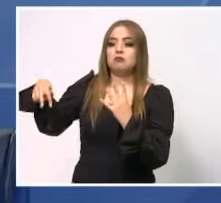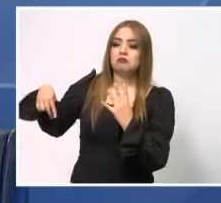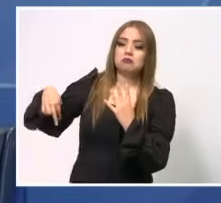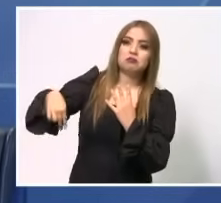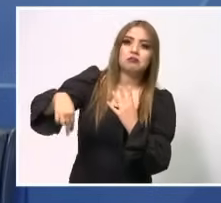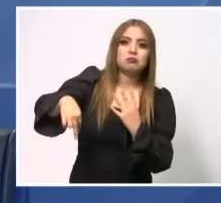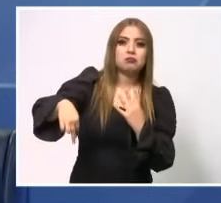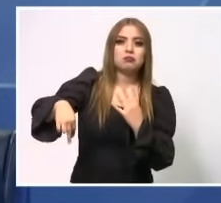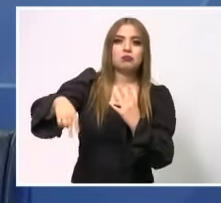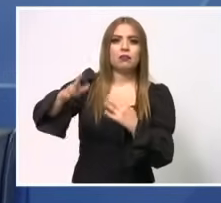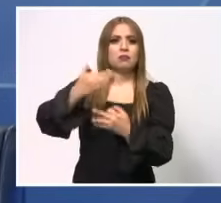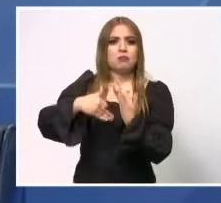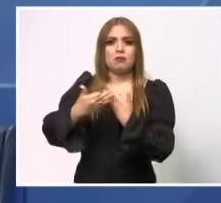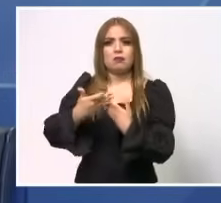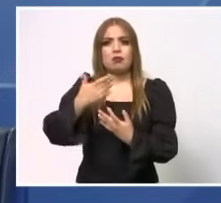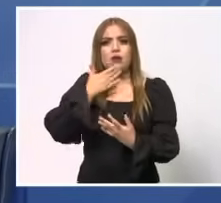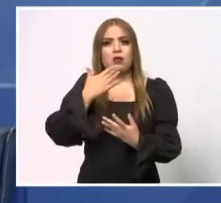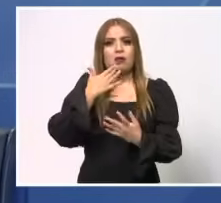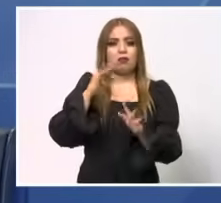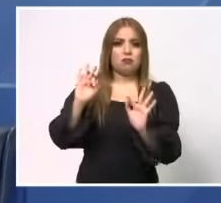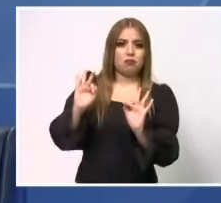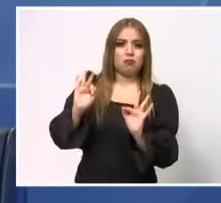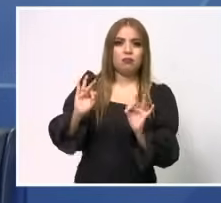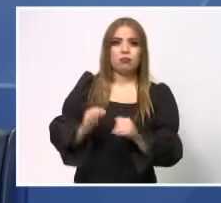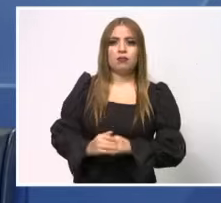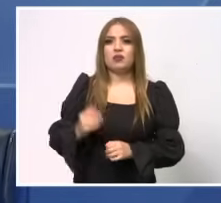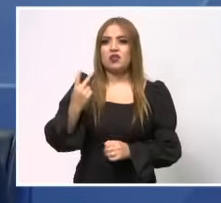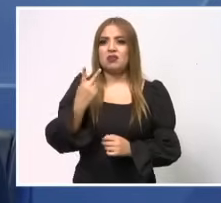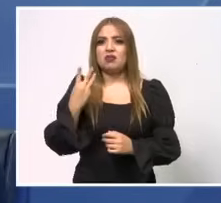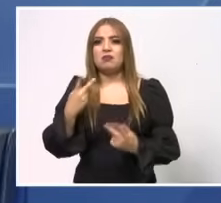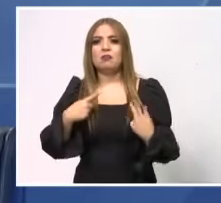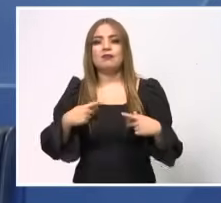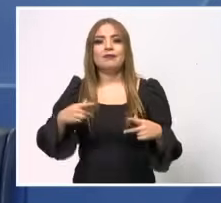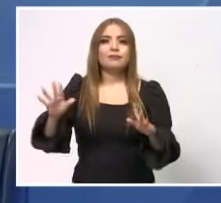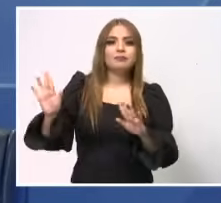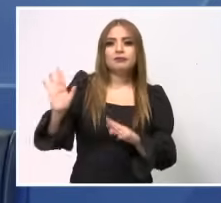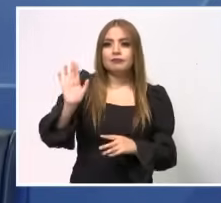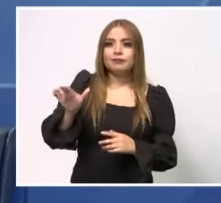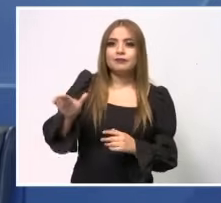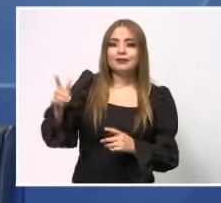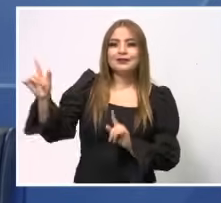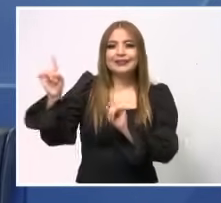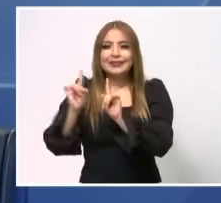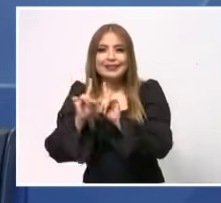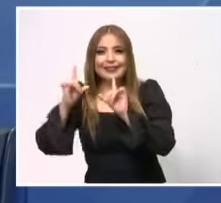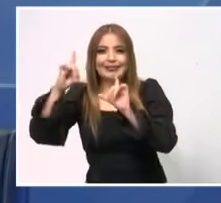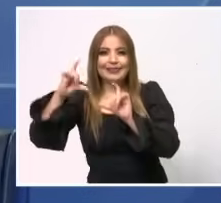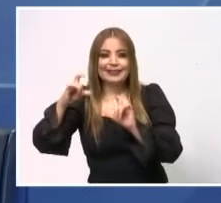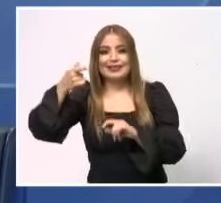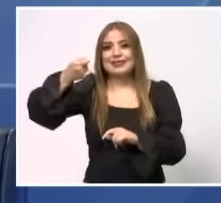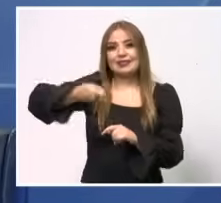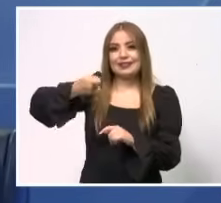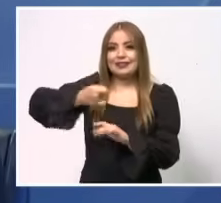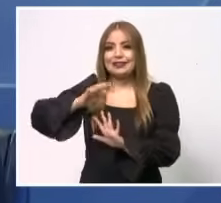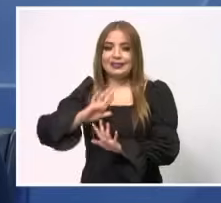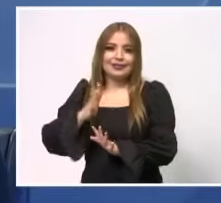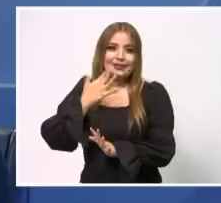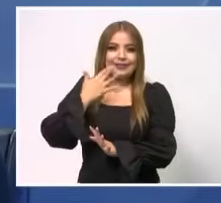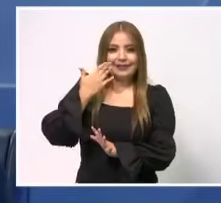y todo bien digo al principio dos o tres personas se acercan y y me piden fotos saludan y demás